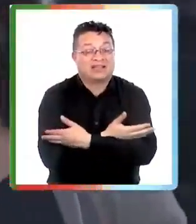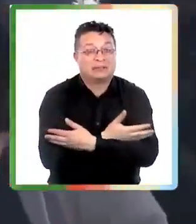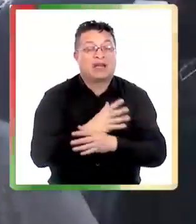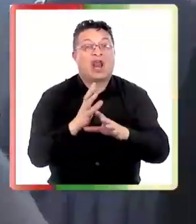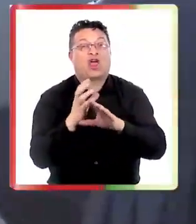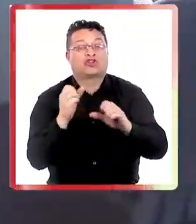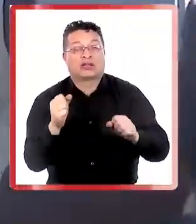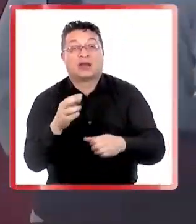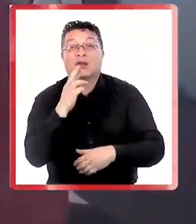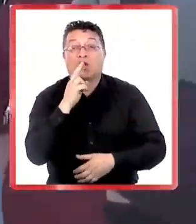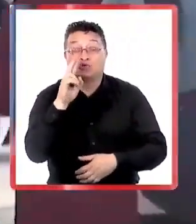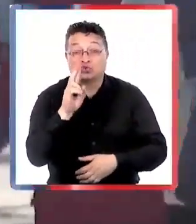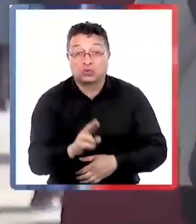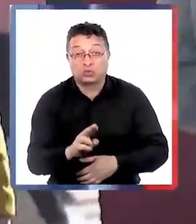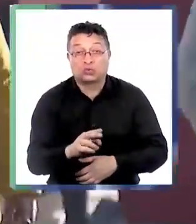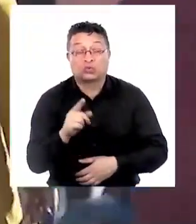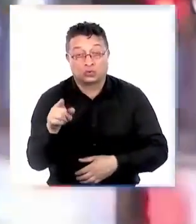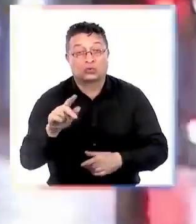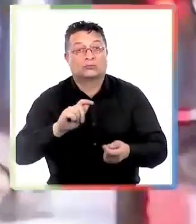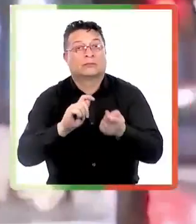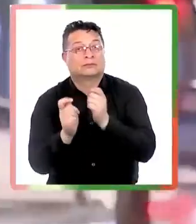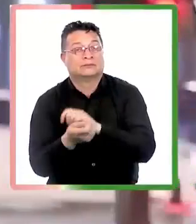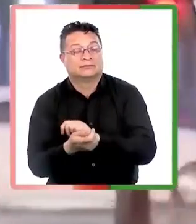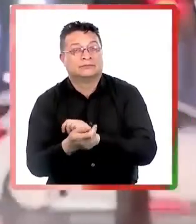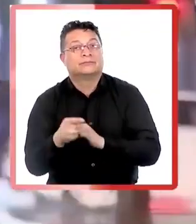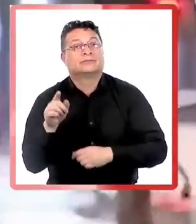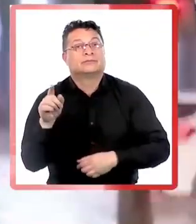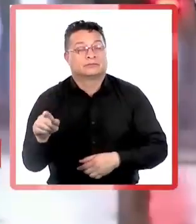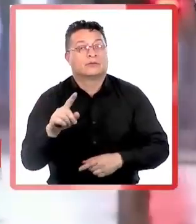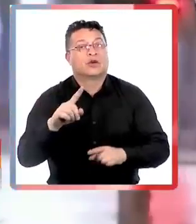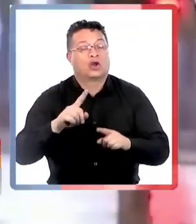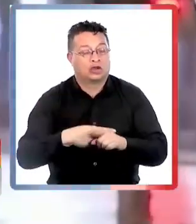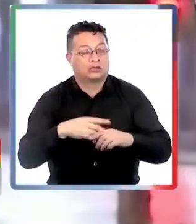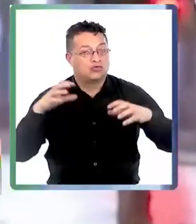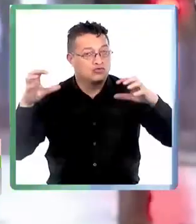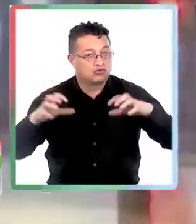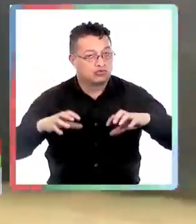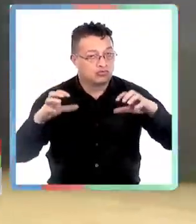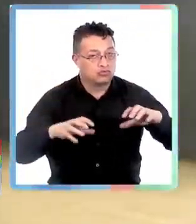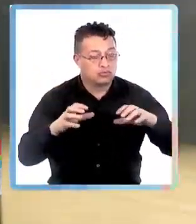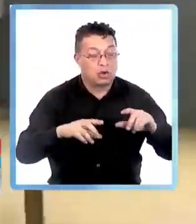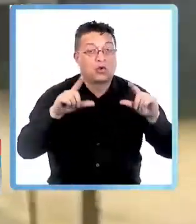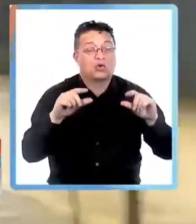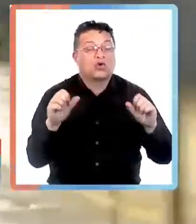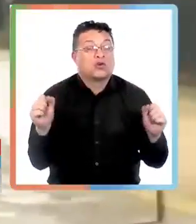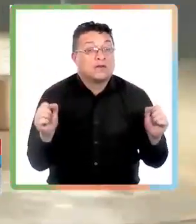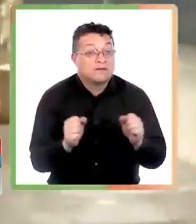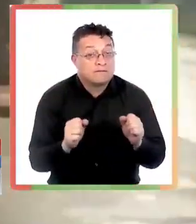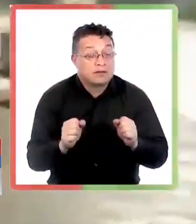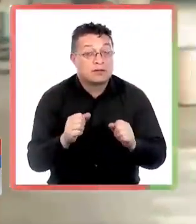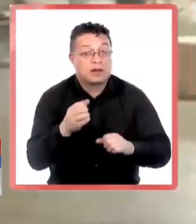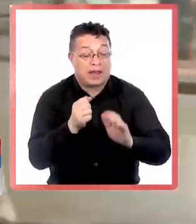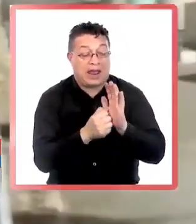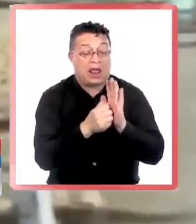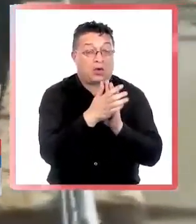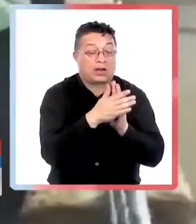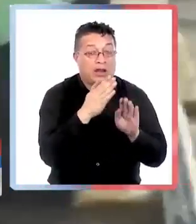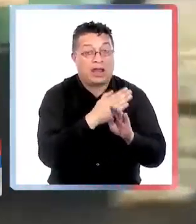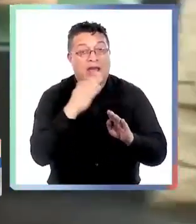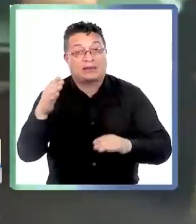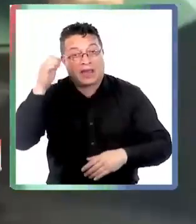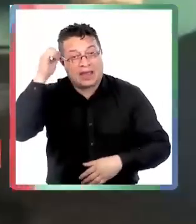en San Felipe y los Andes. Y en el sur del país, en cambio, se pronostica un nuevo río atmosférico con bajas temperaturas desde